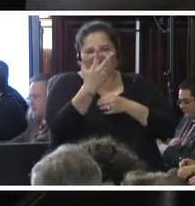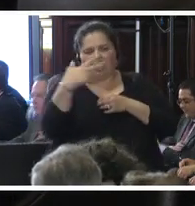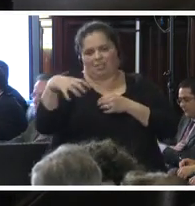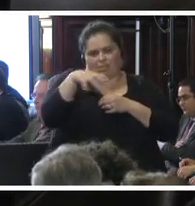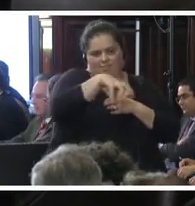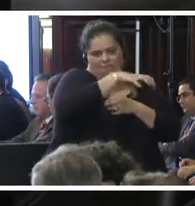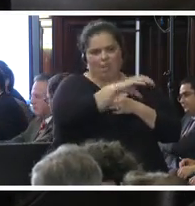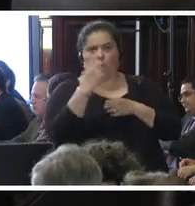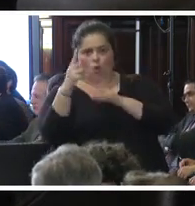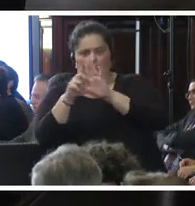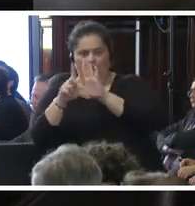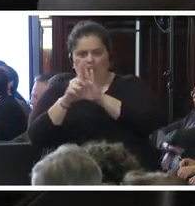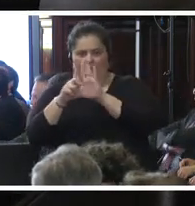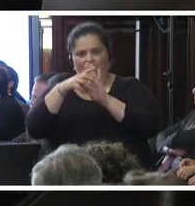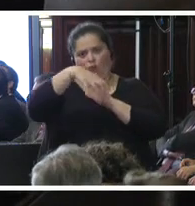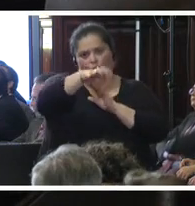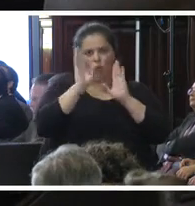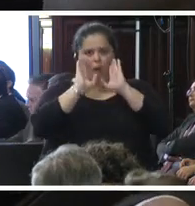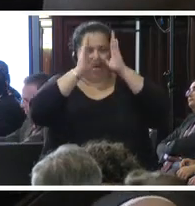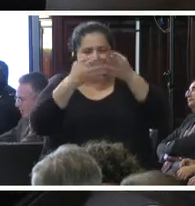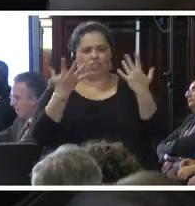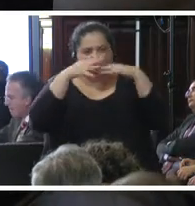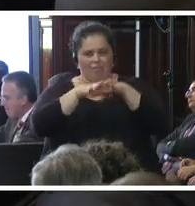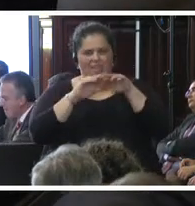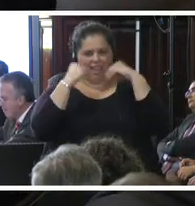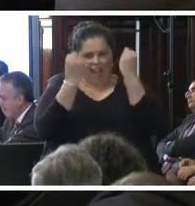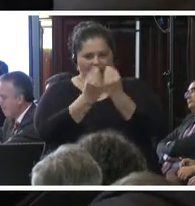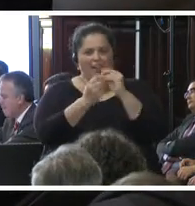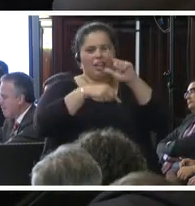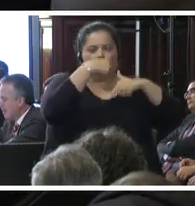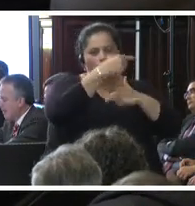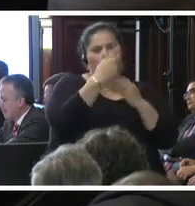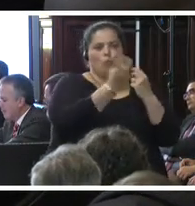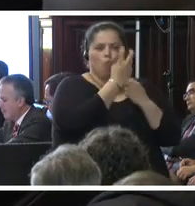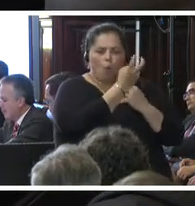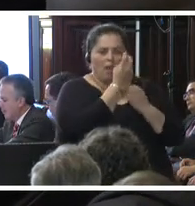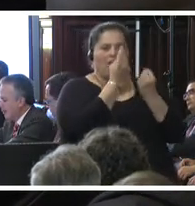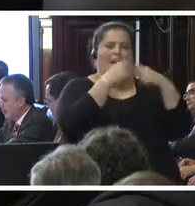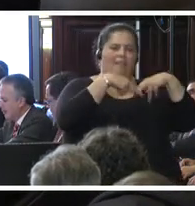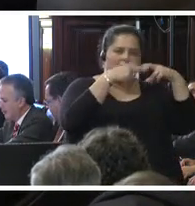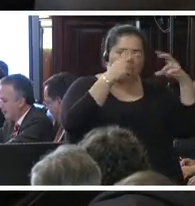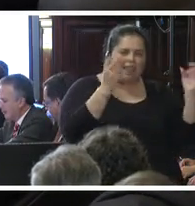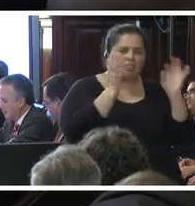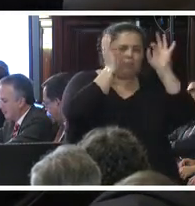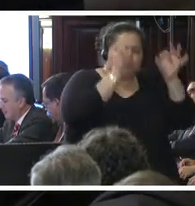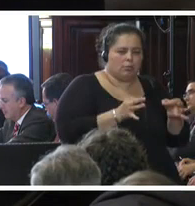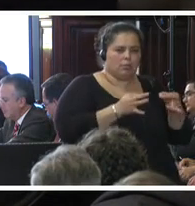el legislativo; otro, la atención integral; y el otro, una búsqueda e investigación